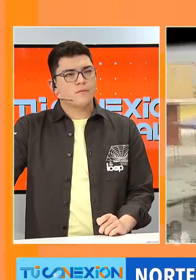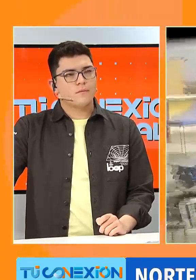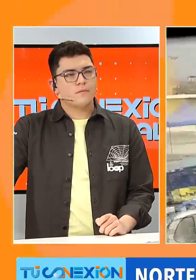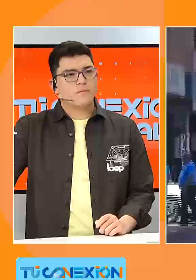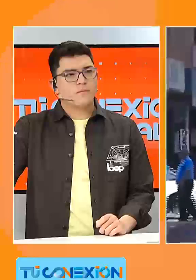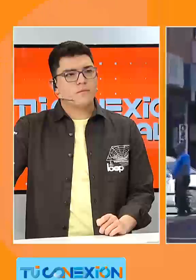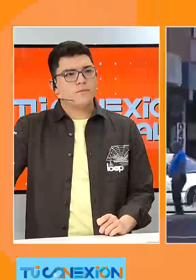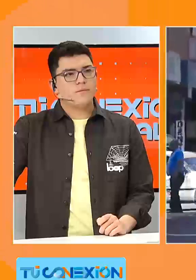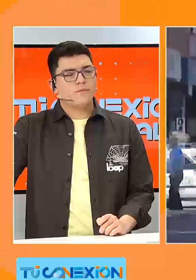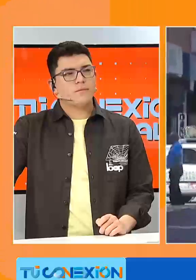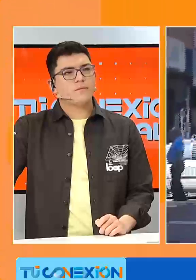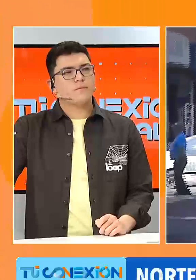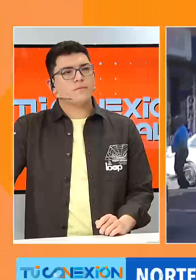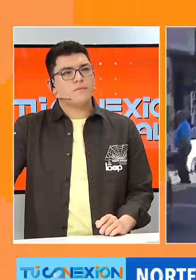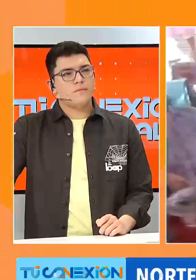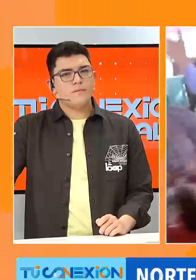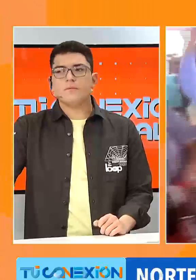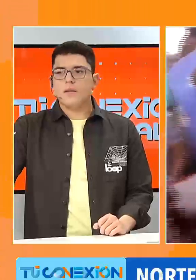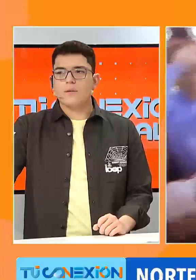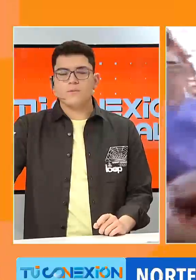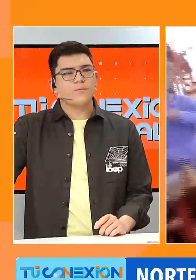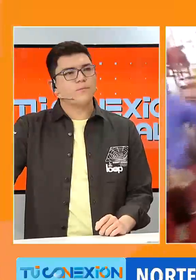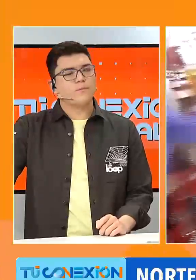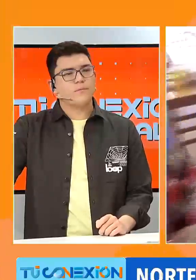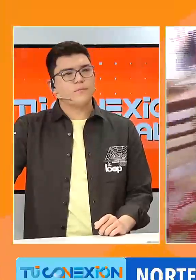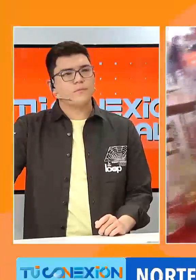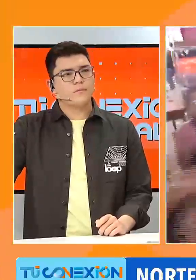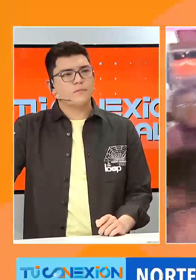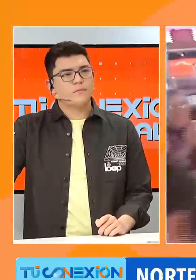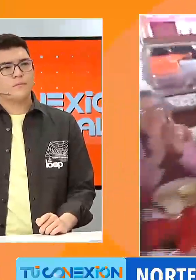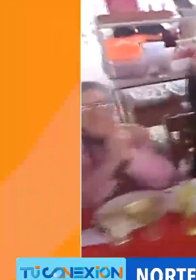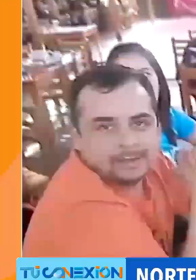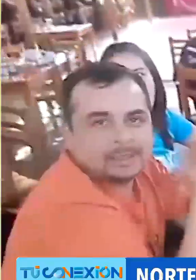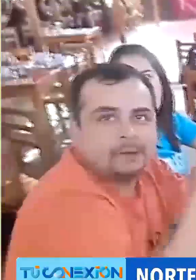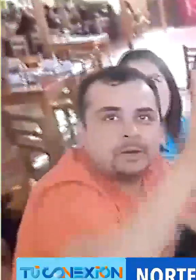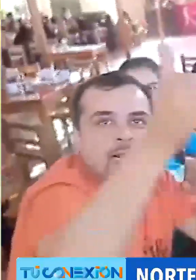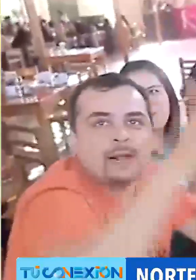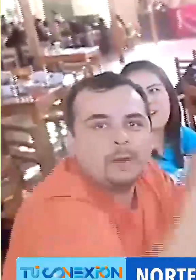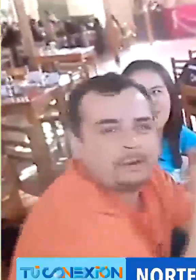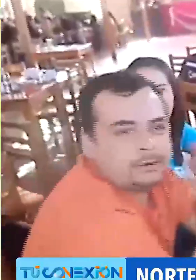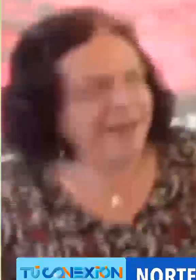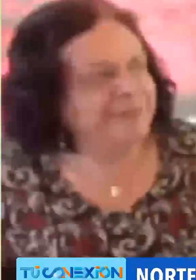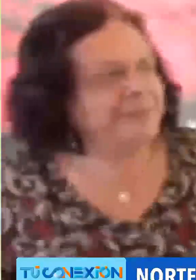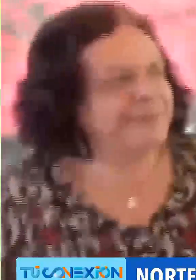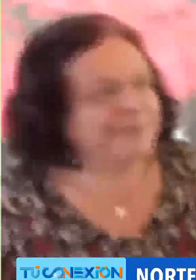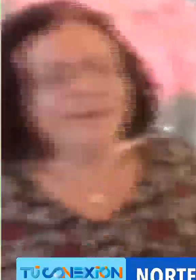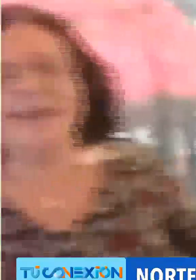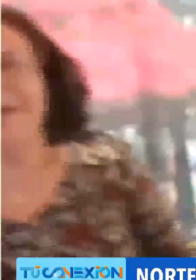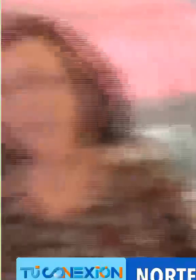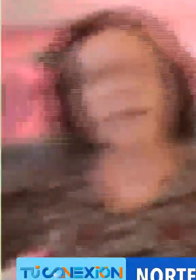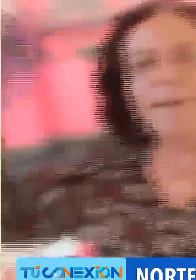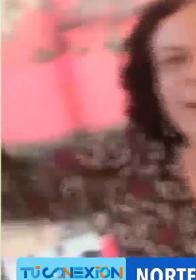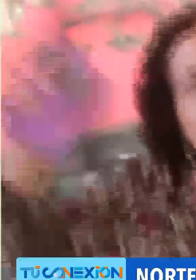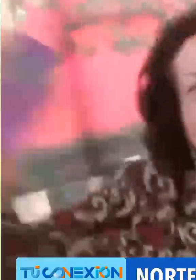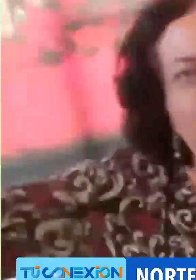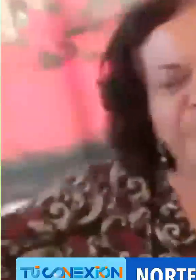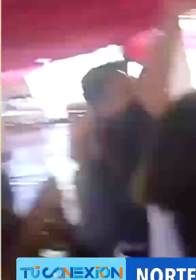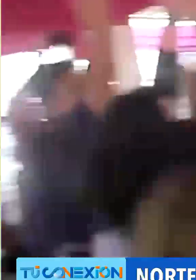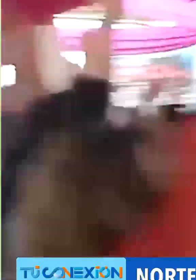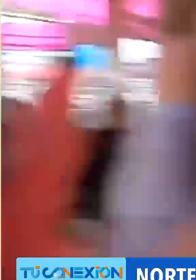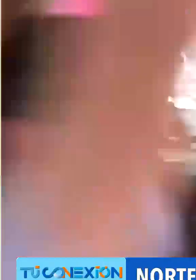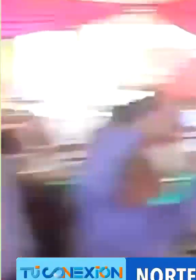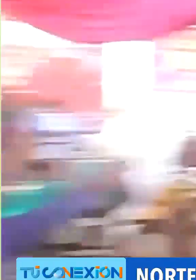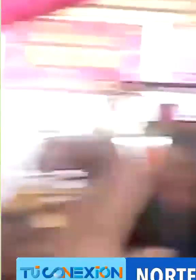Matías, estaba en 0.89, el fin de semana que pasó ya llegó a 0.9, o sea subió 0